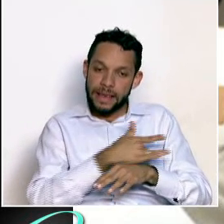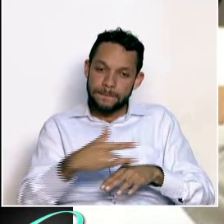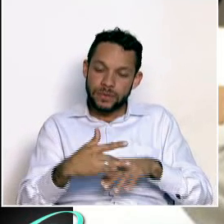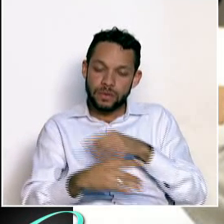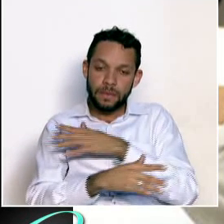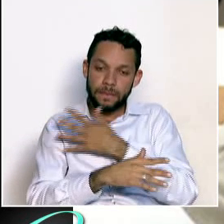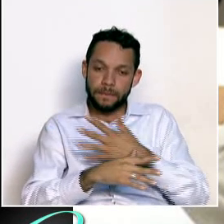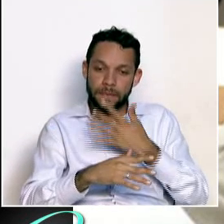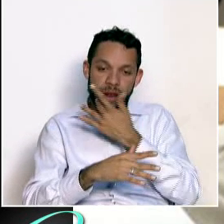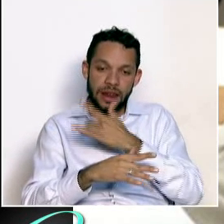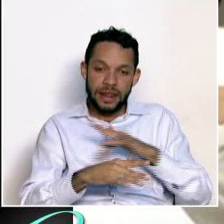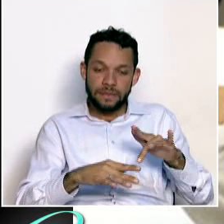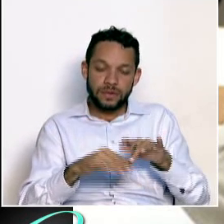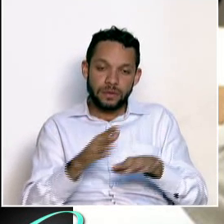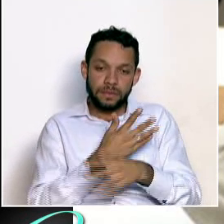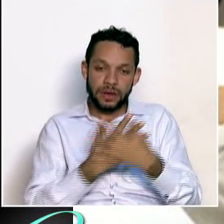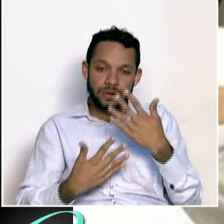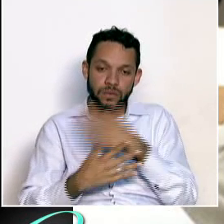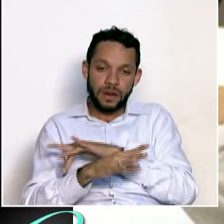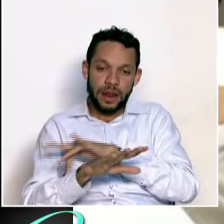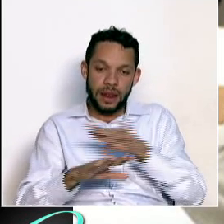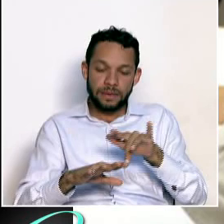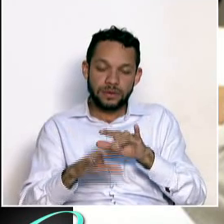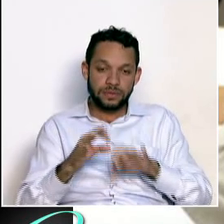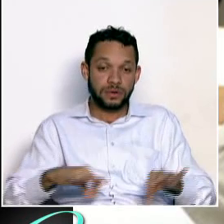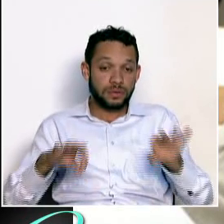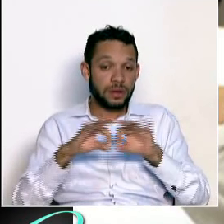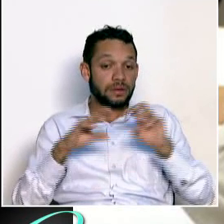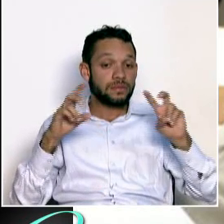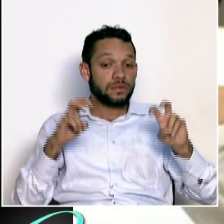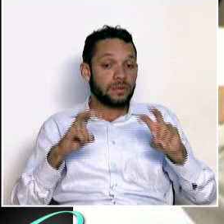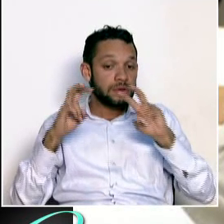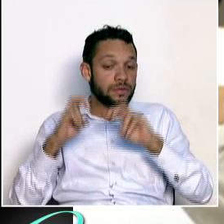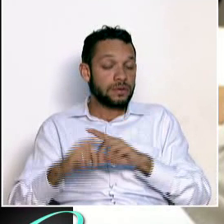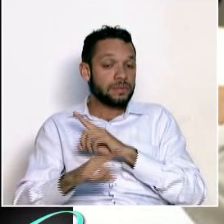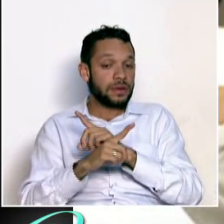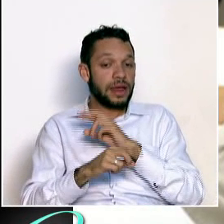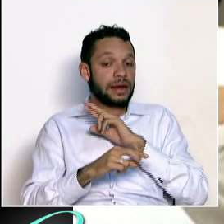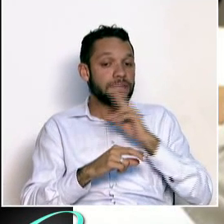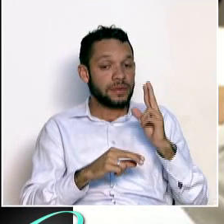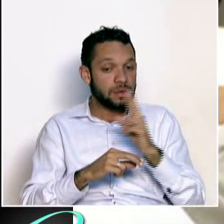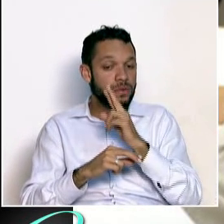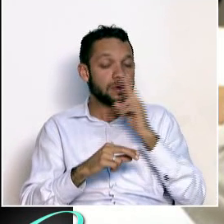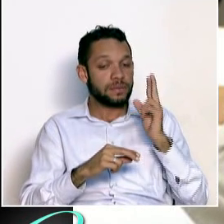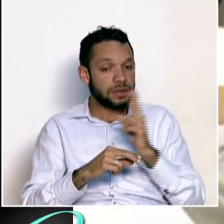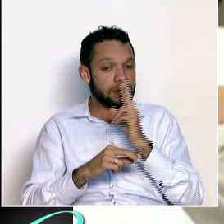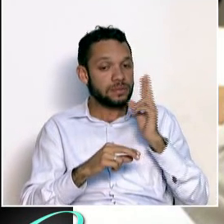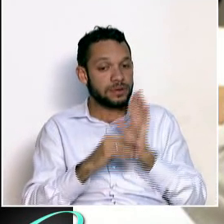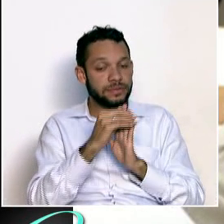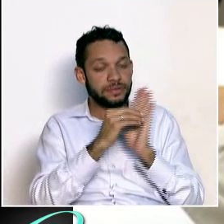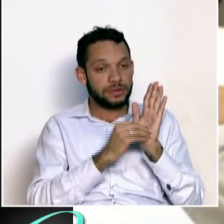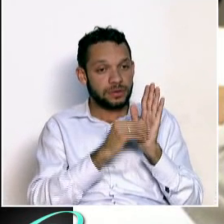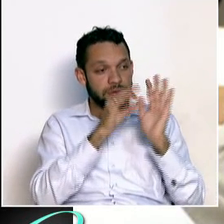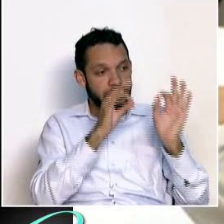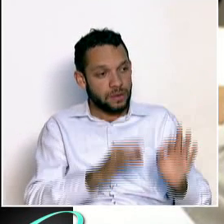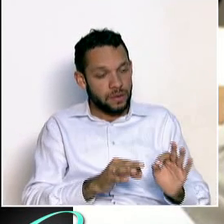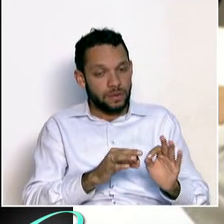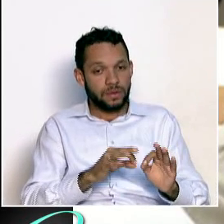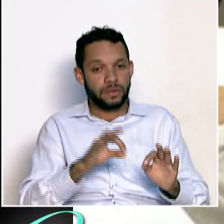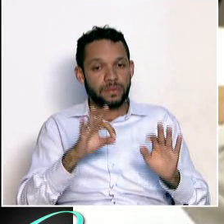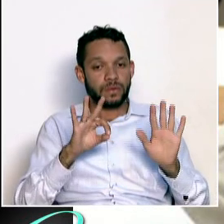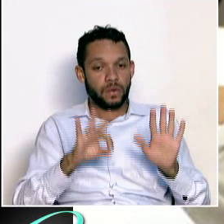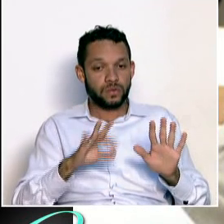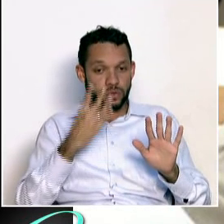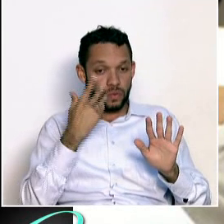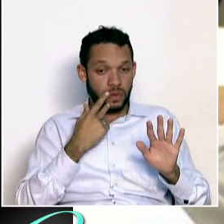brazo derecho quedará limpio, tu brazo derecho quedará limpio. Le repetía eso bajo el estado de hipnosis. A los 8 días